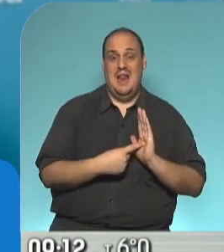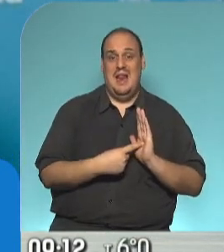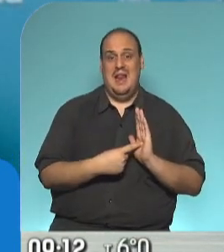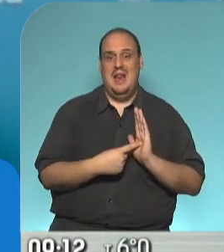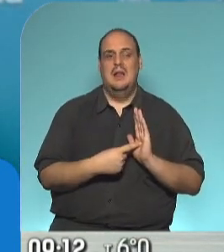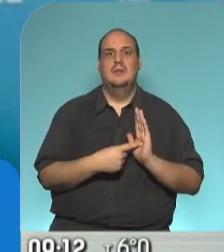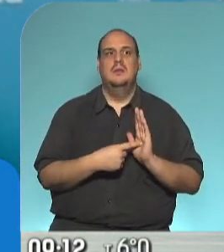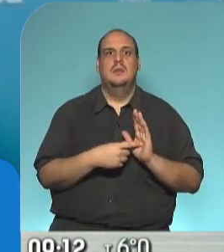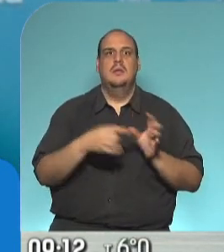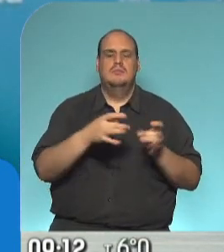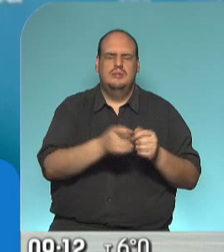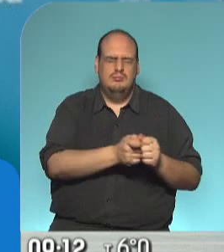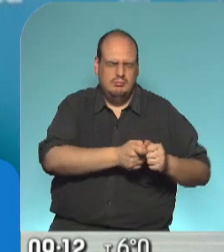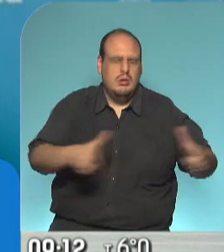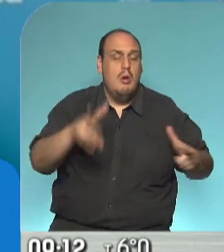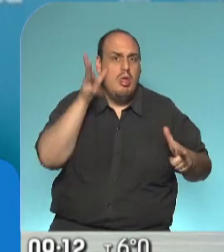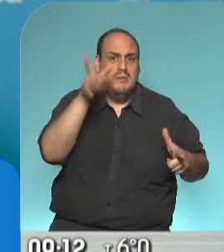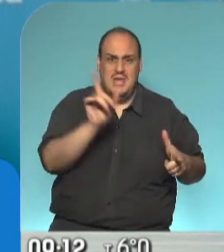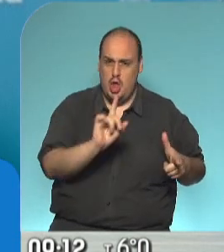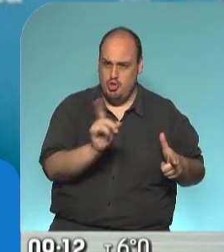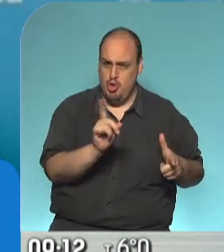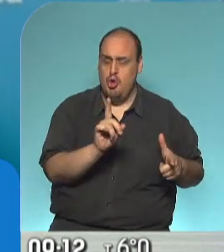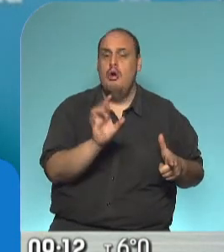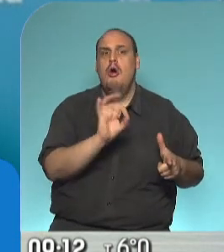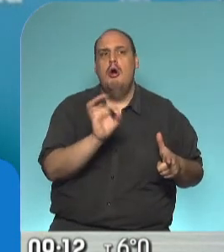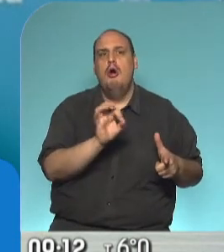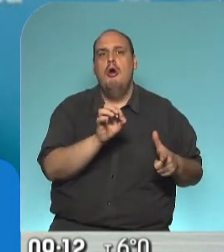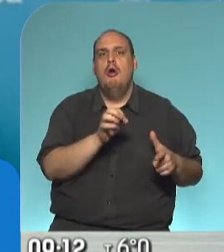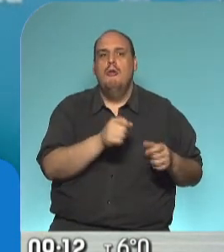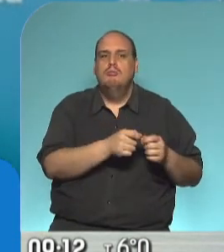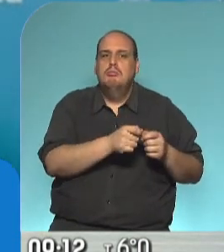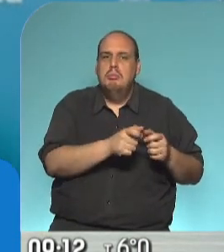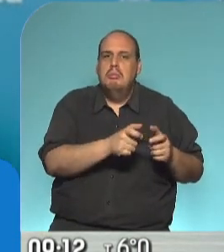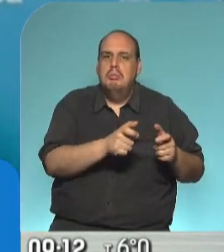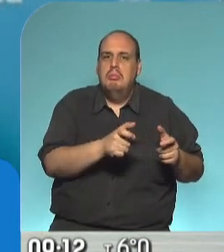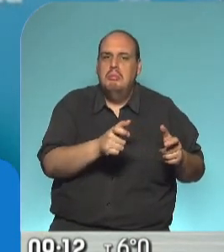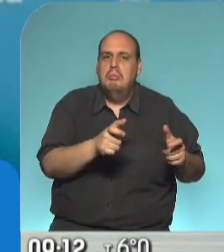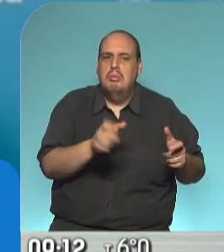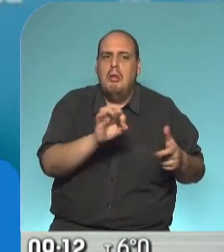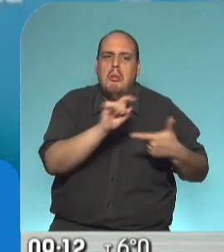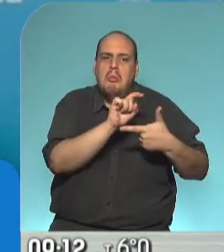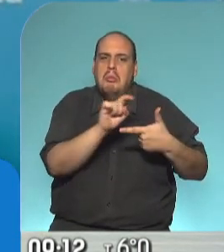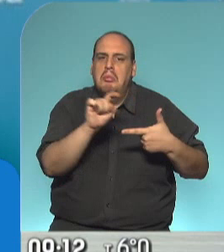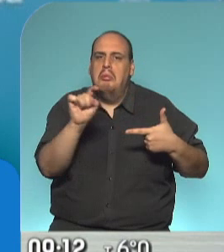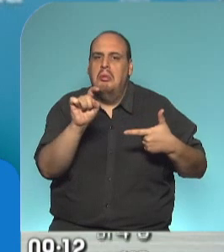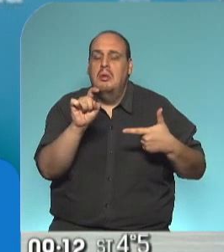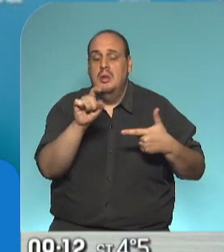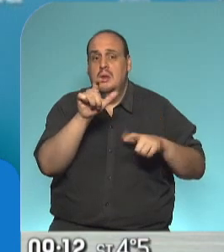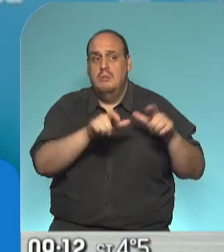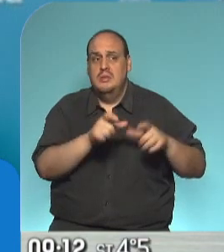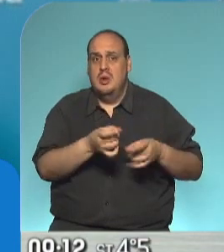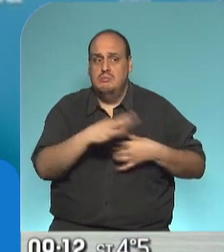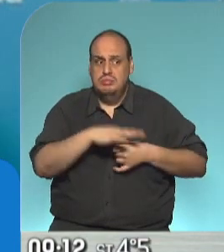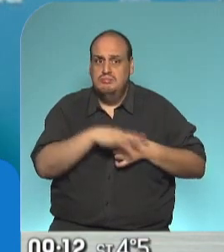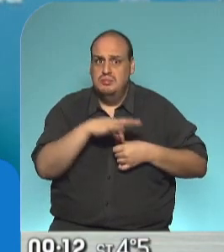tenga un aumento tan importante o ese aumento sea leve o pensemos que la curva está estabilizada, el número de nuevos casos por día